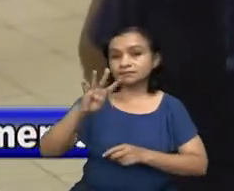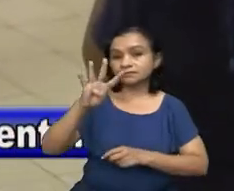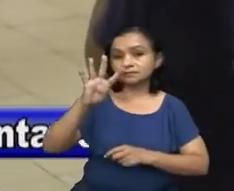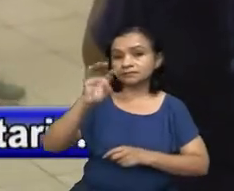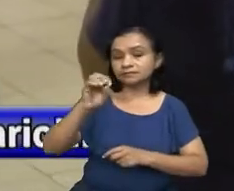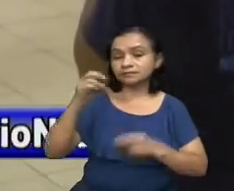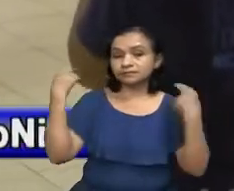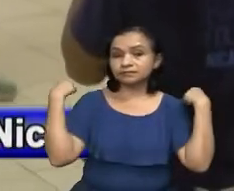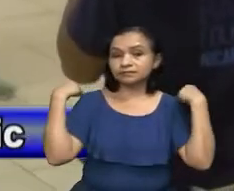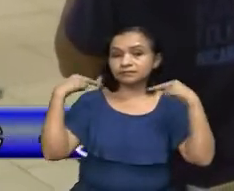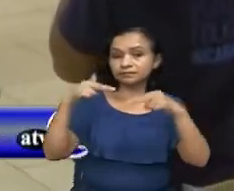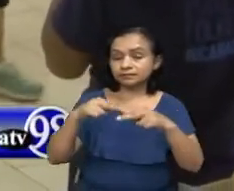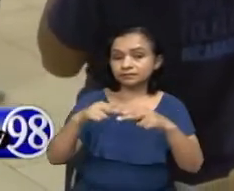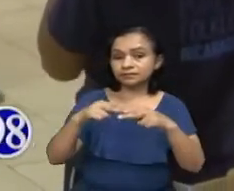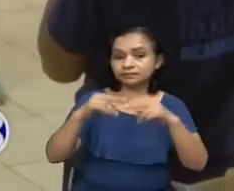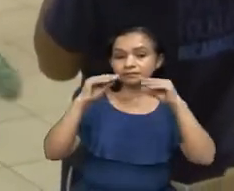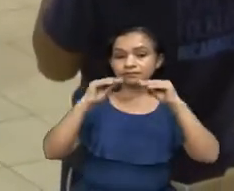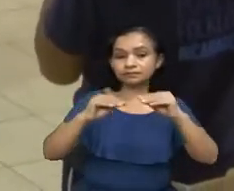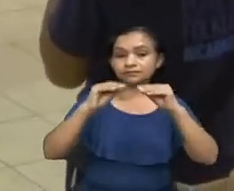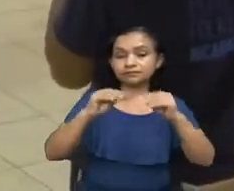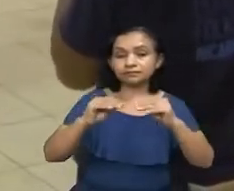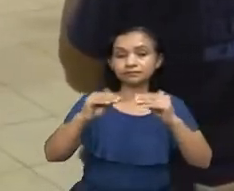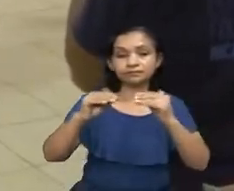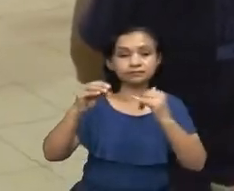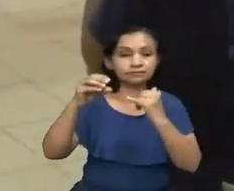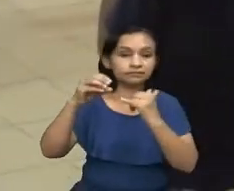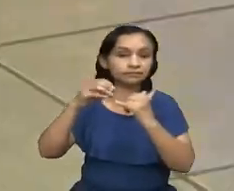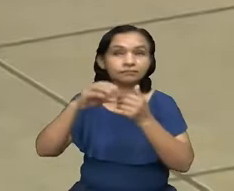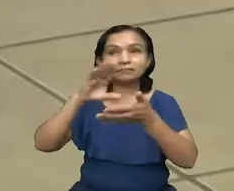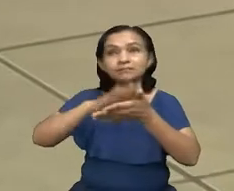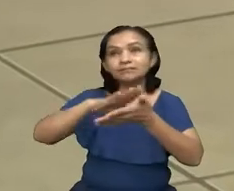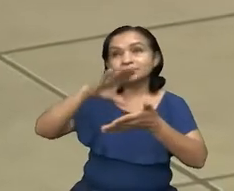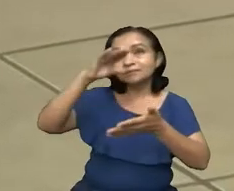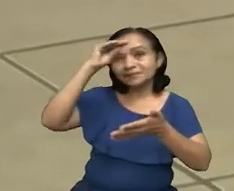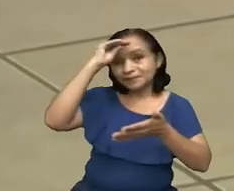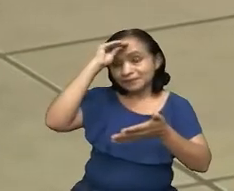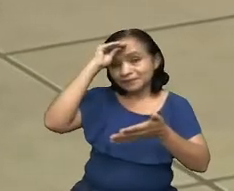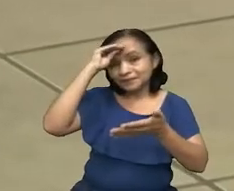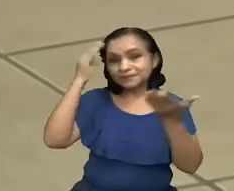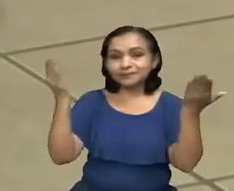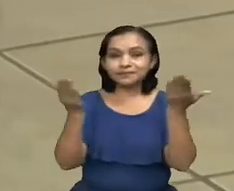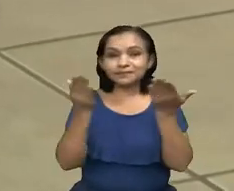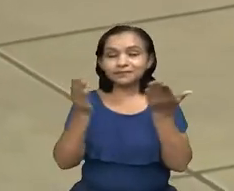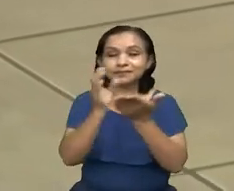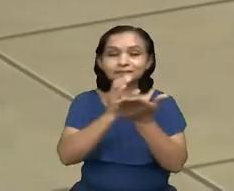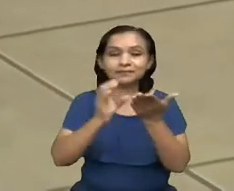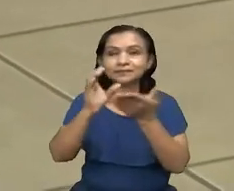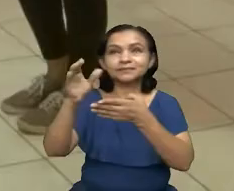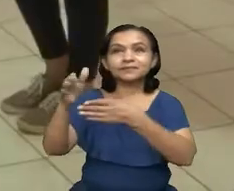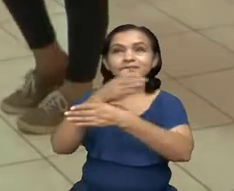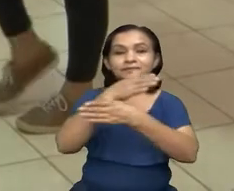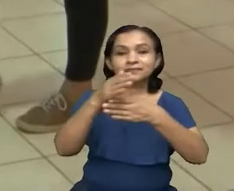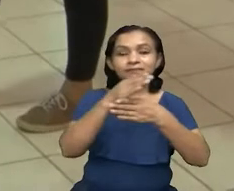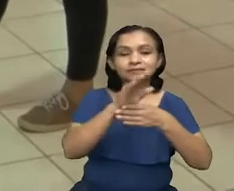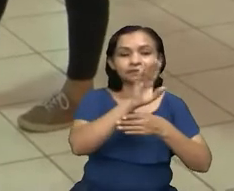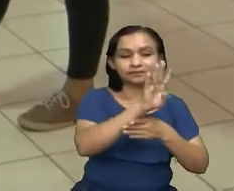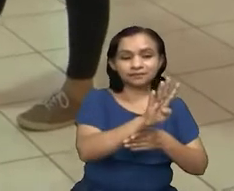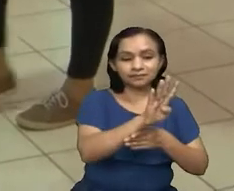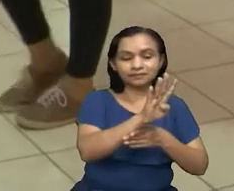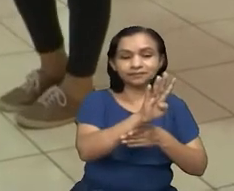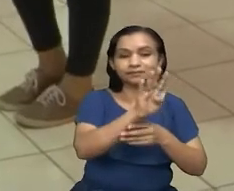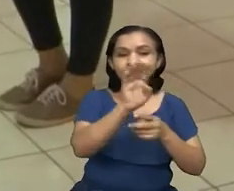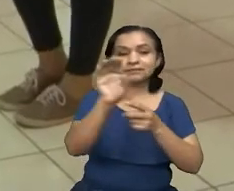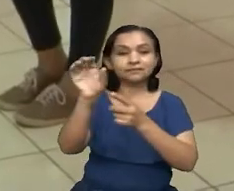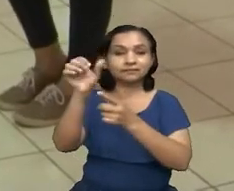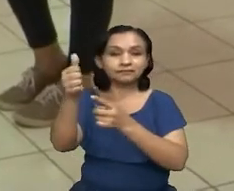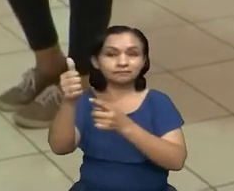Docentes de secundaria que imparten la clase de tecnologías del aprendizaje y el conocimiento en colegios públicos del distrito 4 y 6